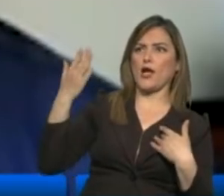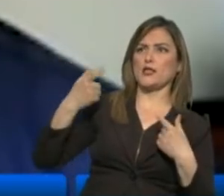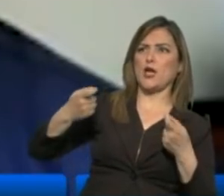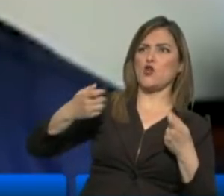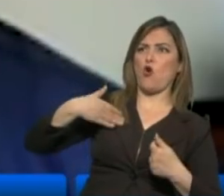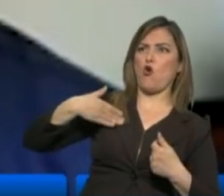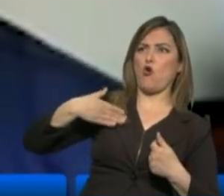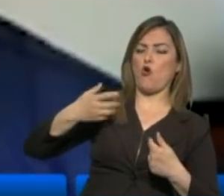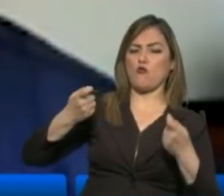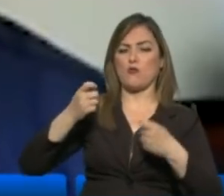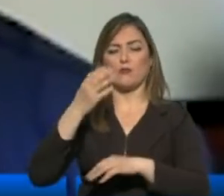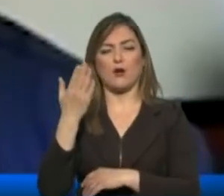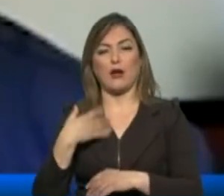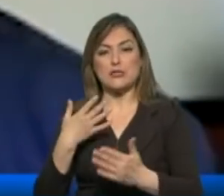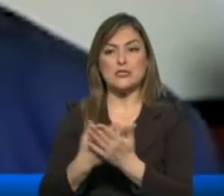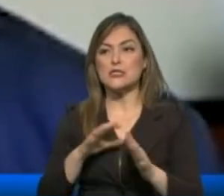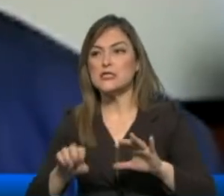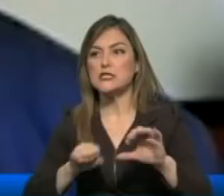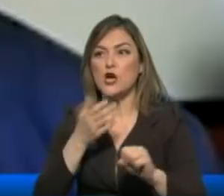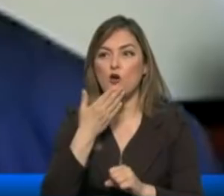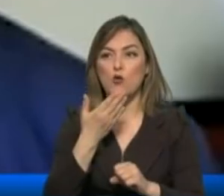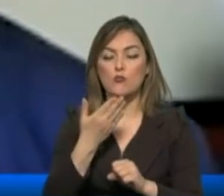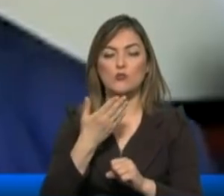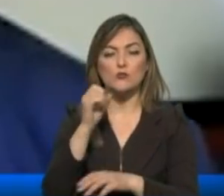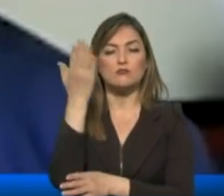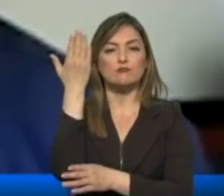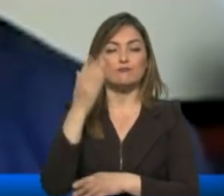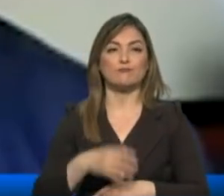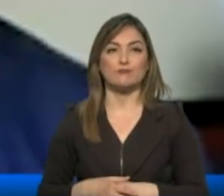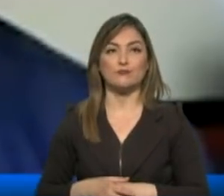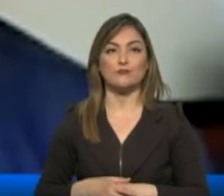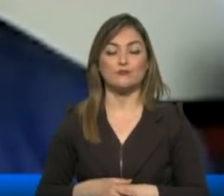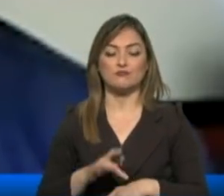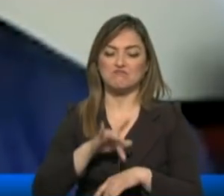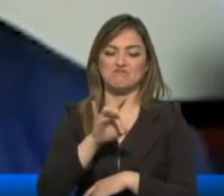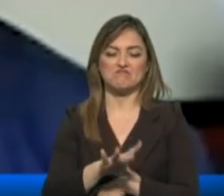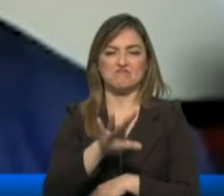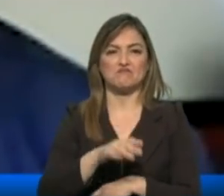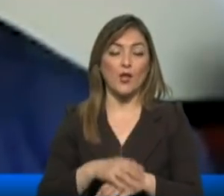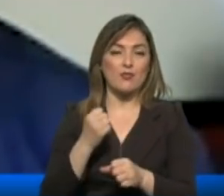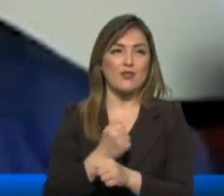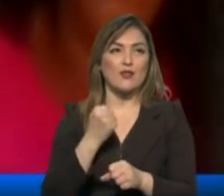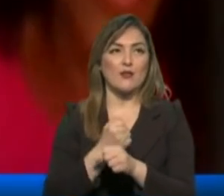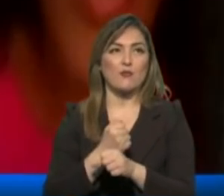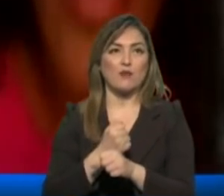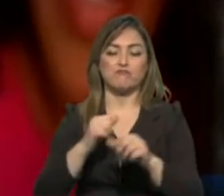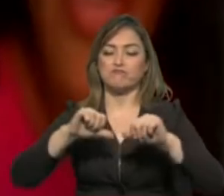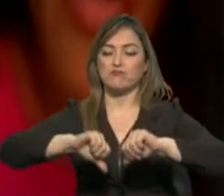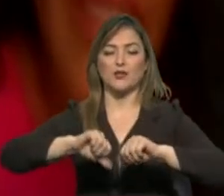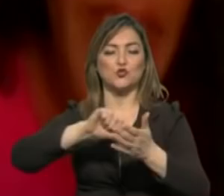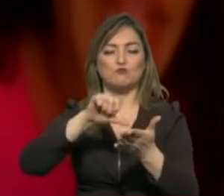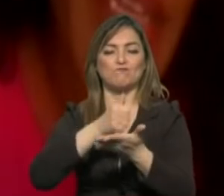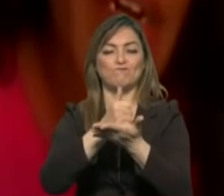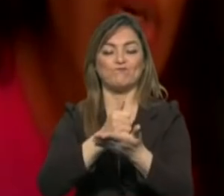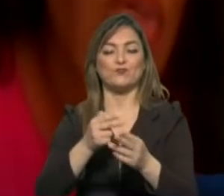y buscando la forma como llegar a la alcaldía. Lamento el abandono y la ineficiencia de la ciudad. El exalcalde